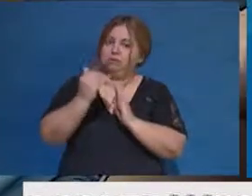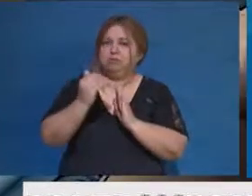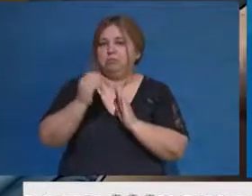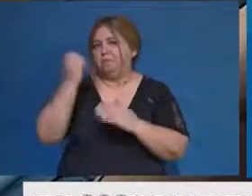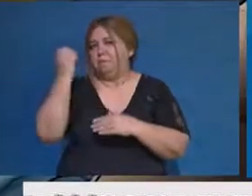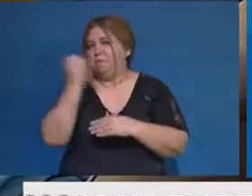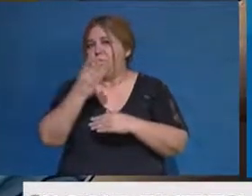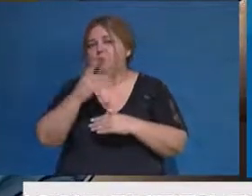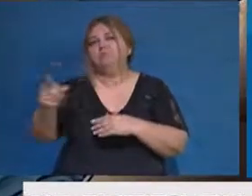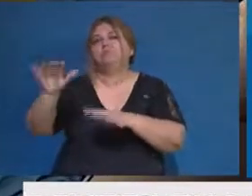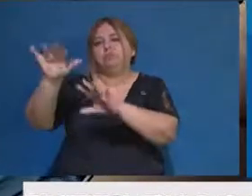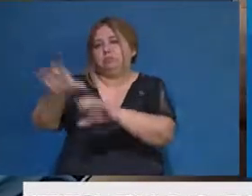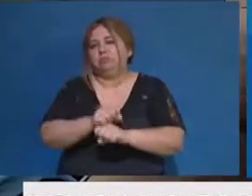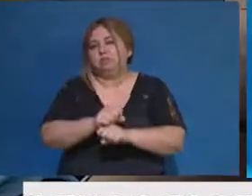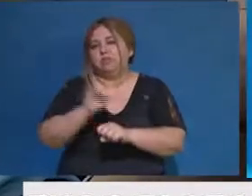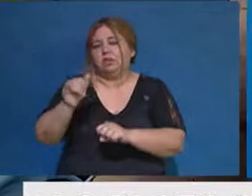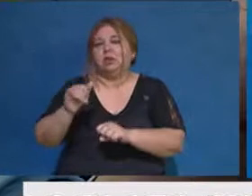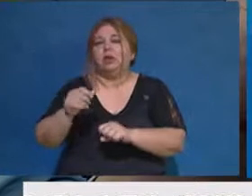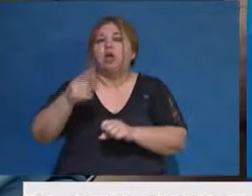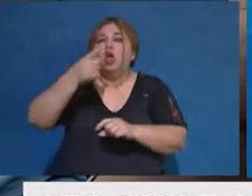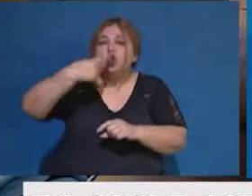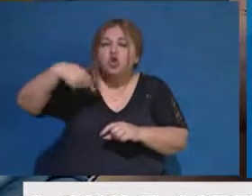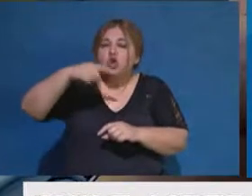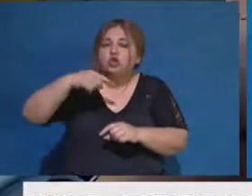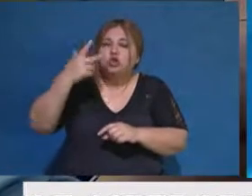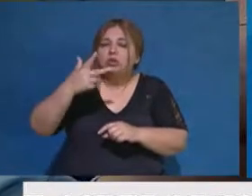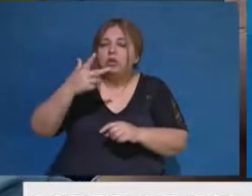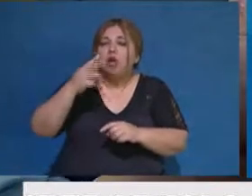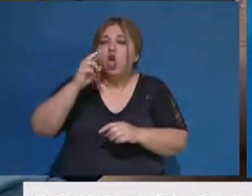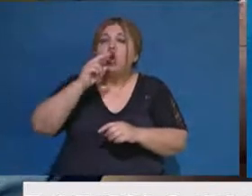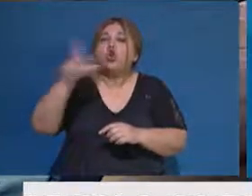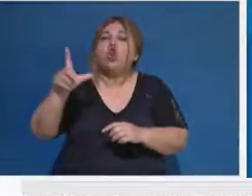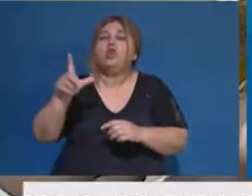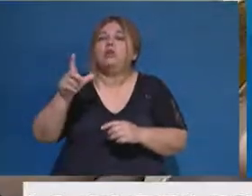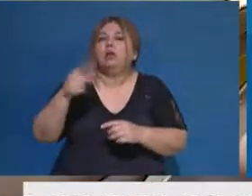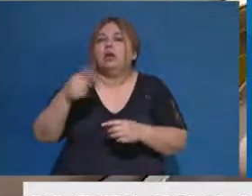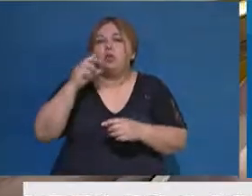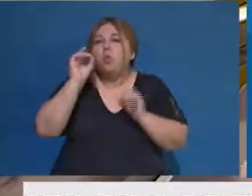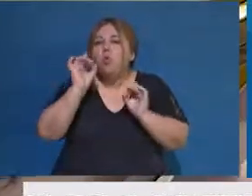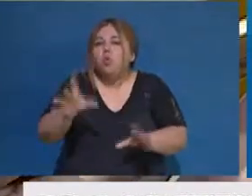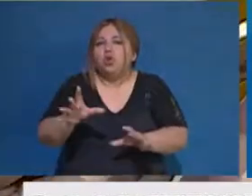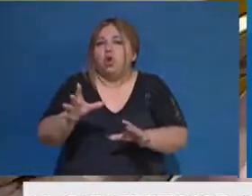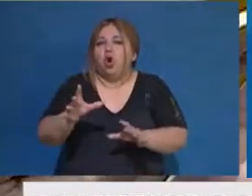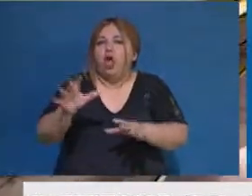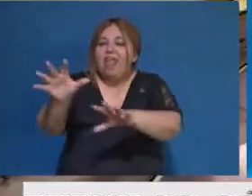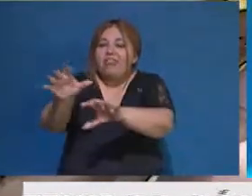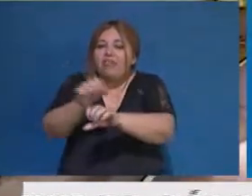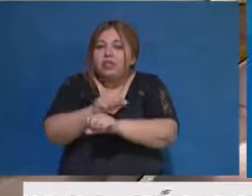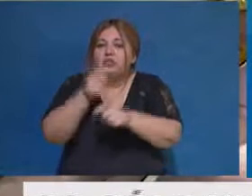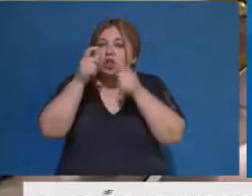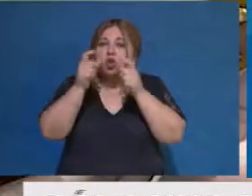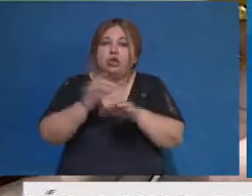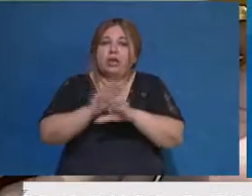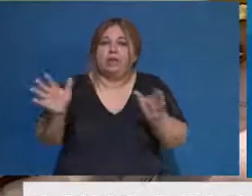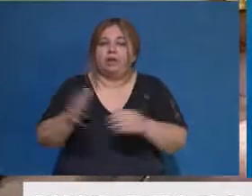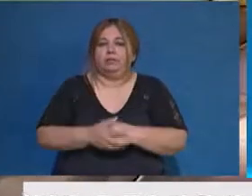modifica absolutamente nada. No, el único rol que cumplimos nosotros en esa causa es un control sobre la detención. Esta situación nos pone en la incomodidad de tener que